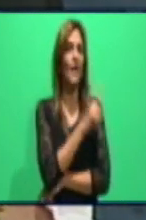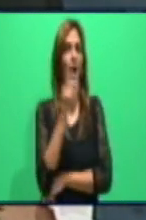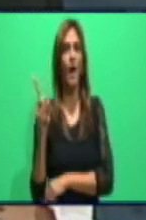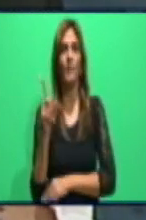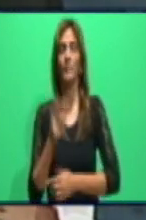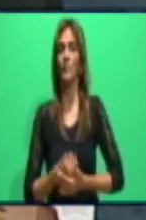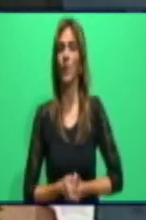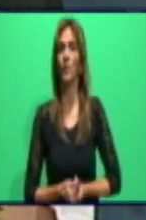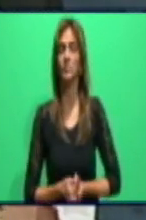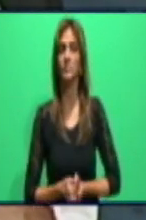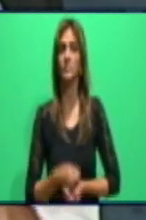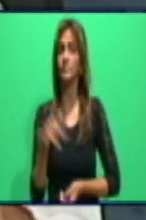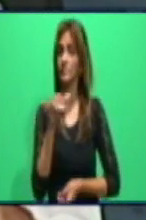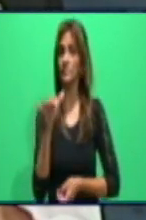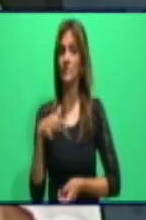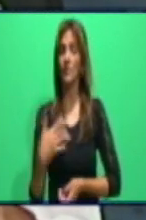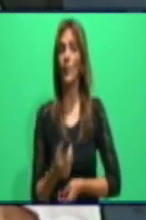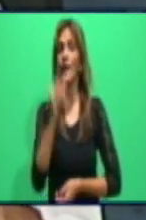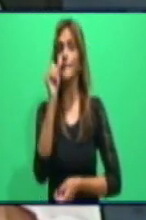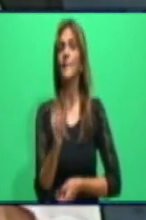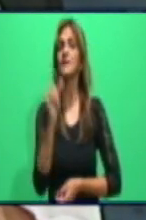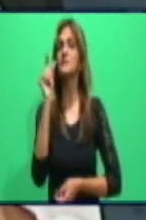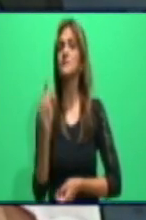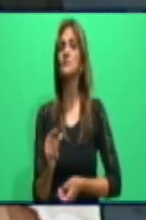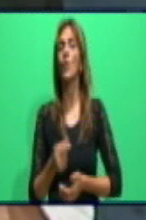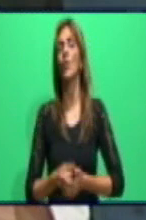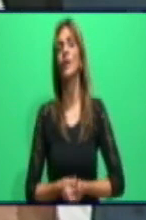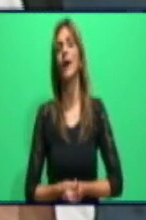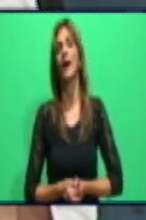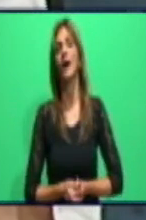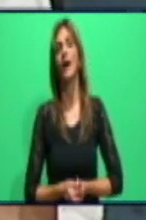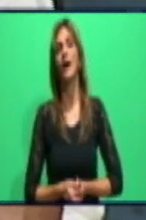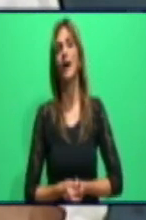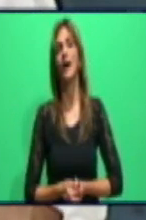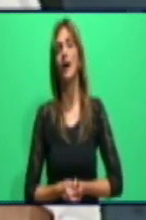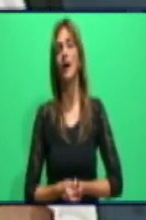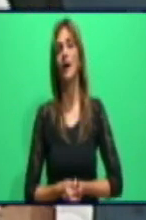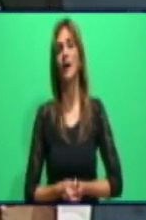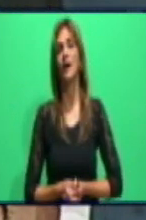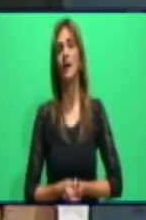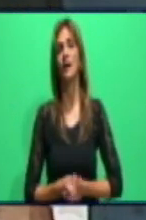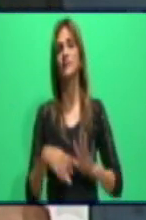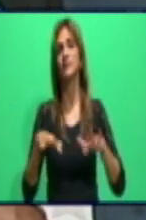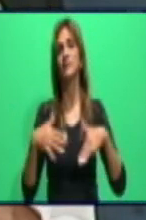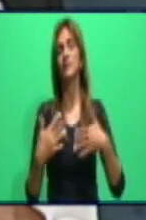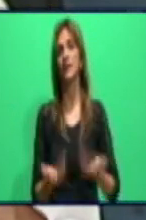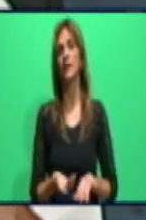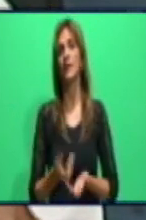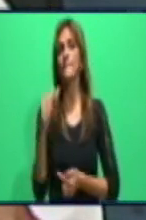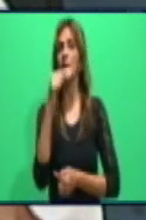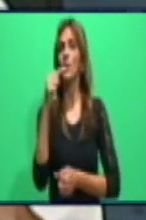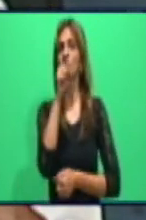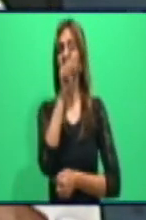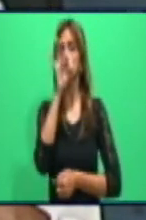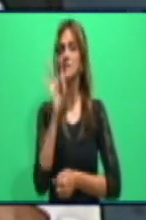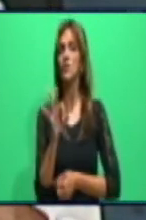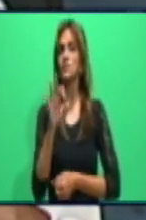los pacientes que con índice de masa corporal menos de 18 y por encima de 35 kilogramos por metros